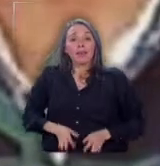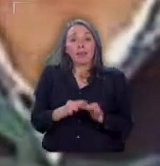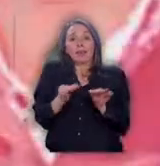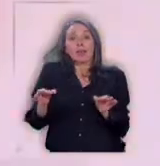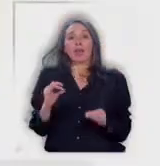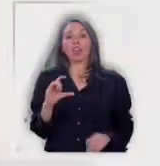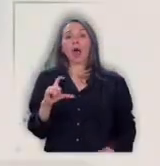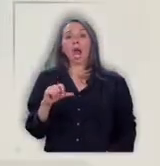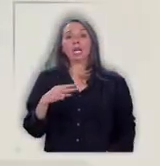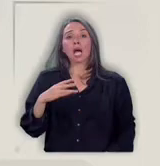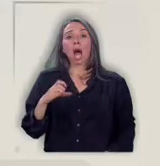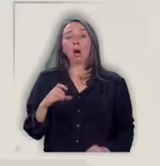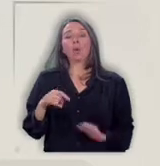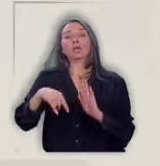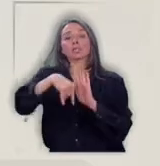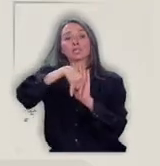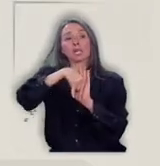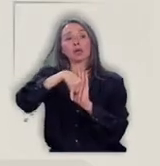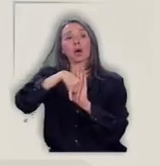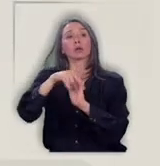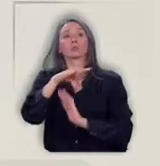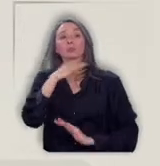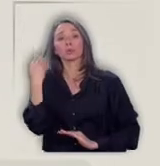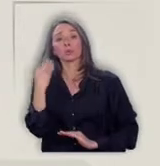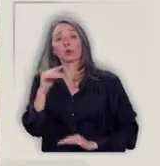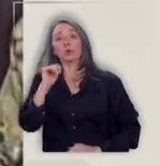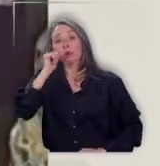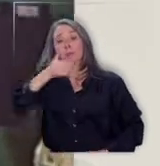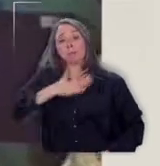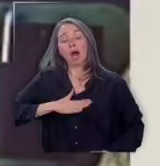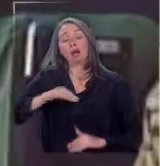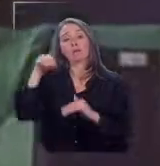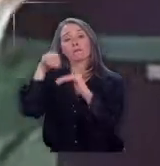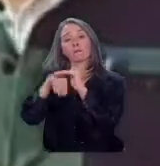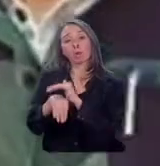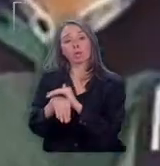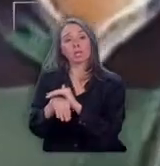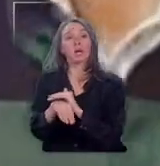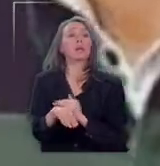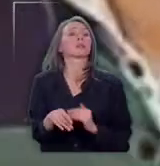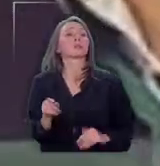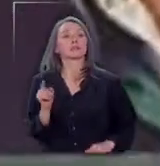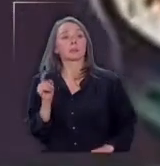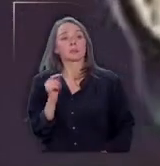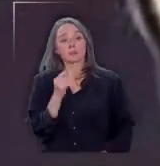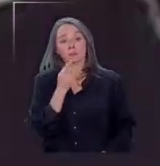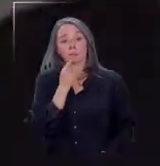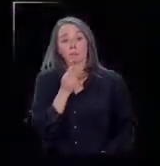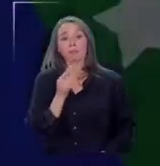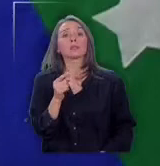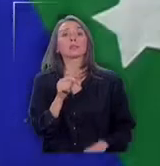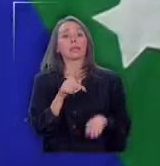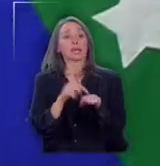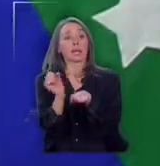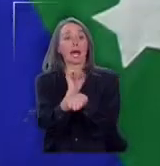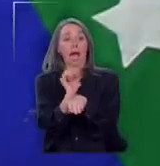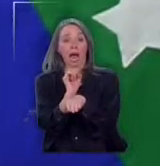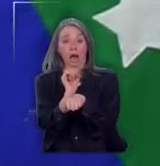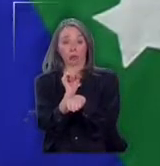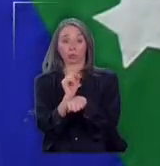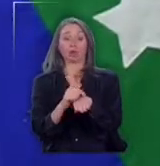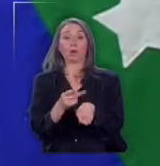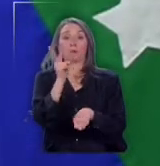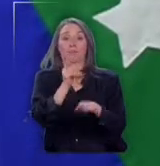dalcahue chiloé donde se realizará su funeral Este martes por tratar de evadir un control en toque